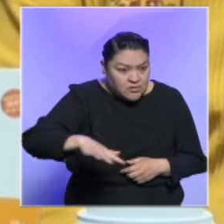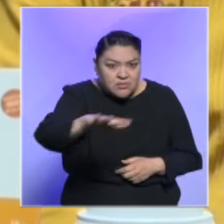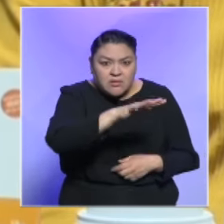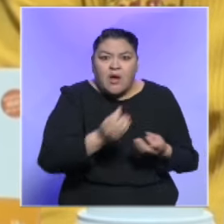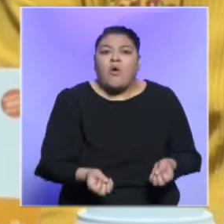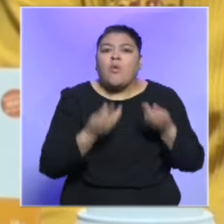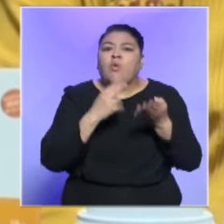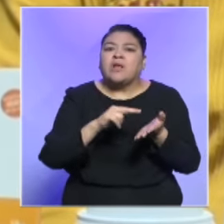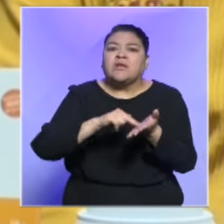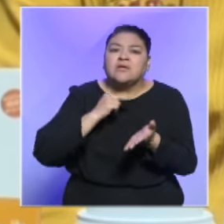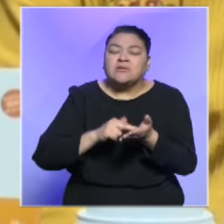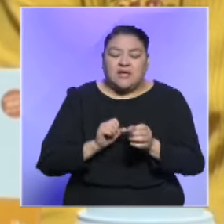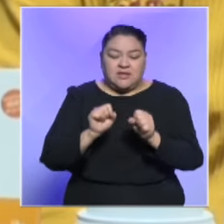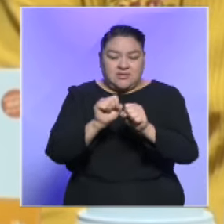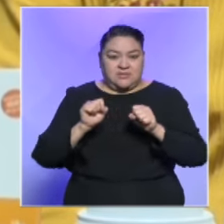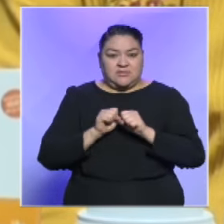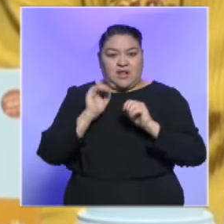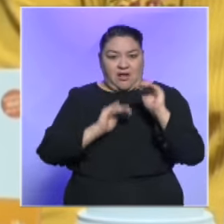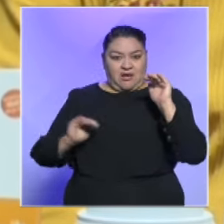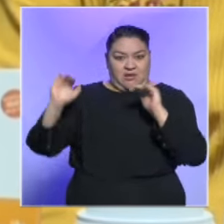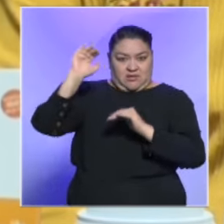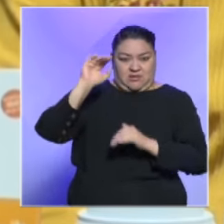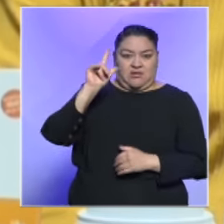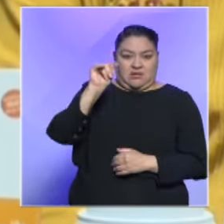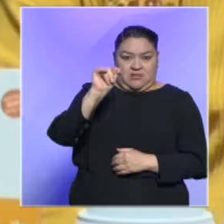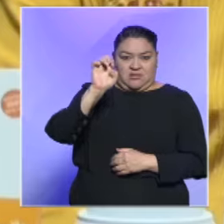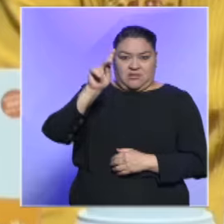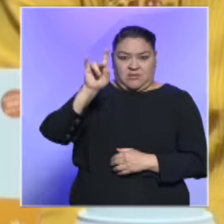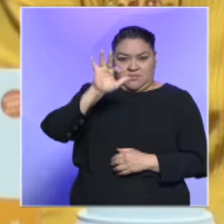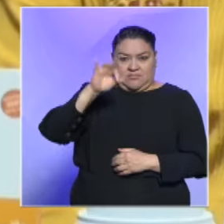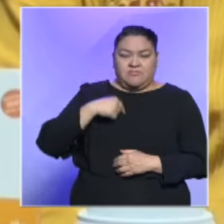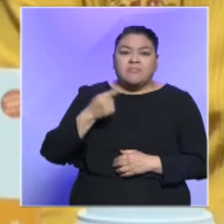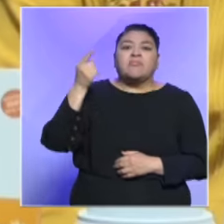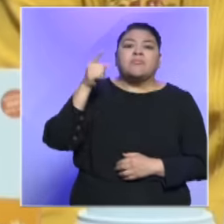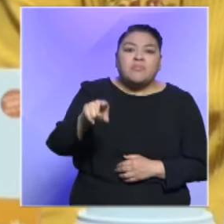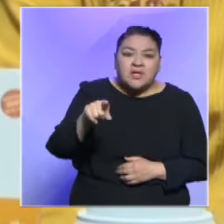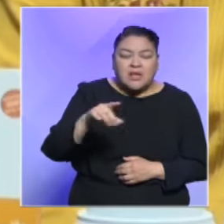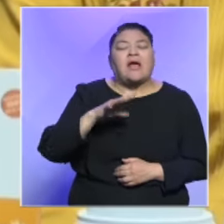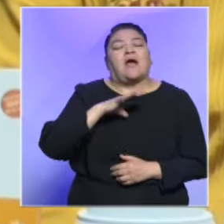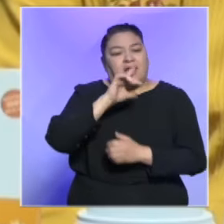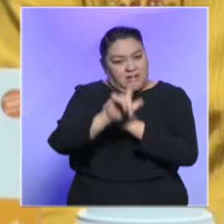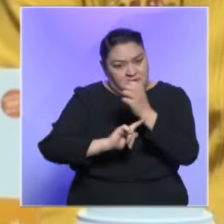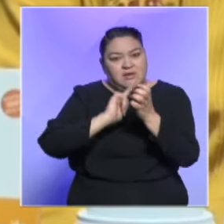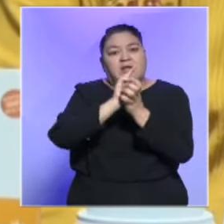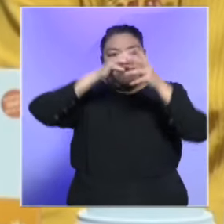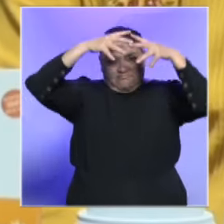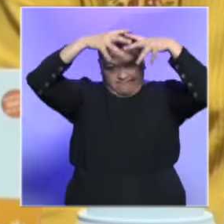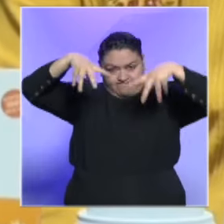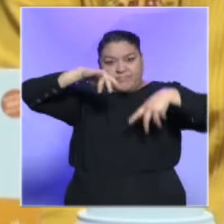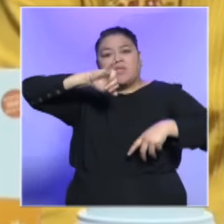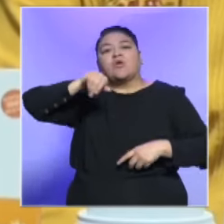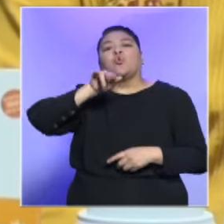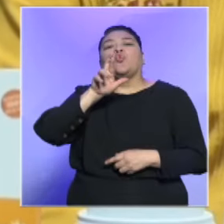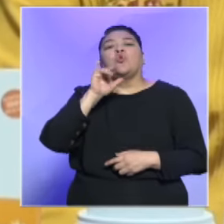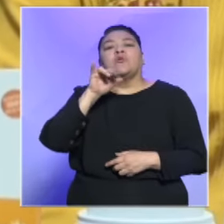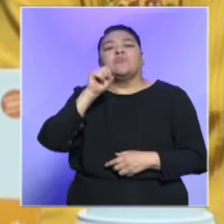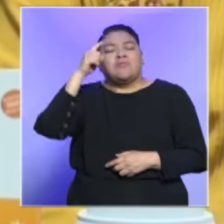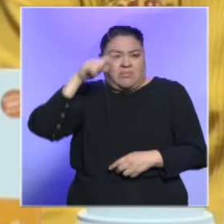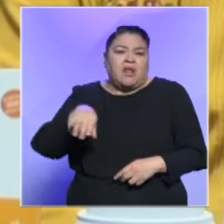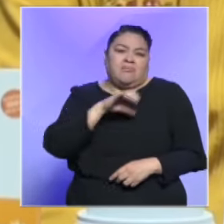la Sala Superior del Tribunal Electoral del Poder Judicial de la Federación ha construido toda una doctrina judicial para permitir el